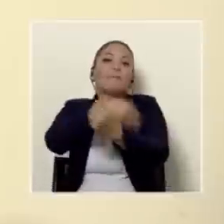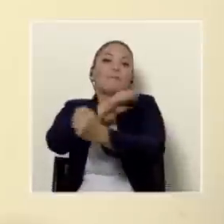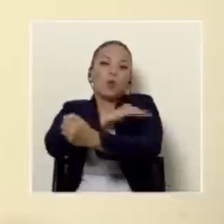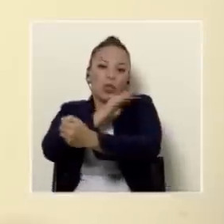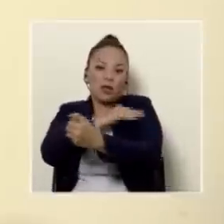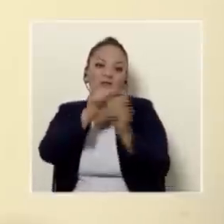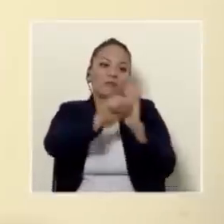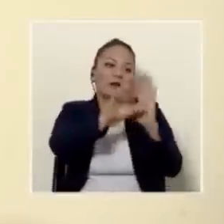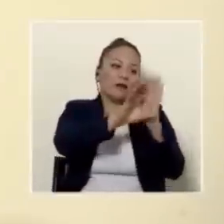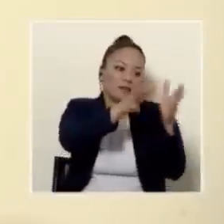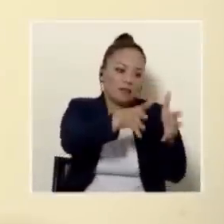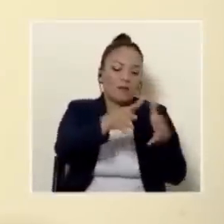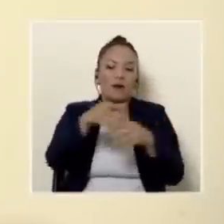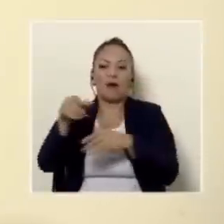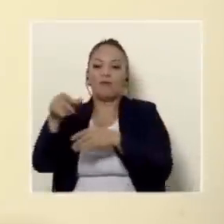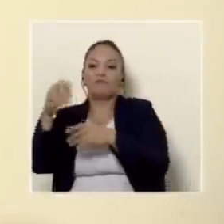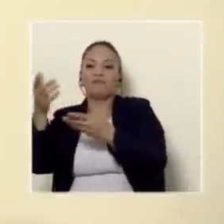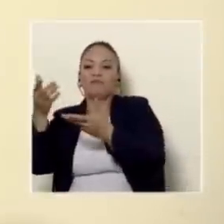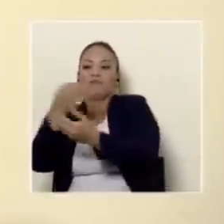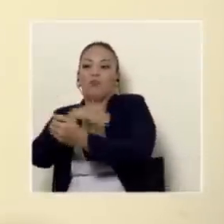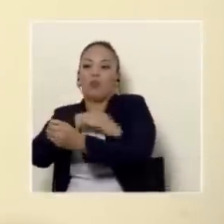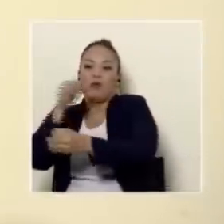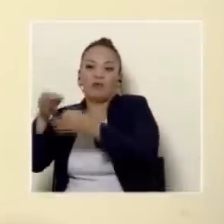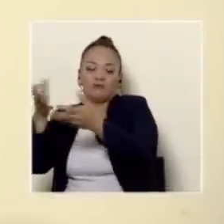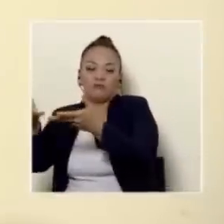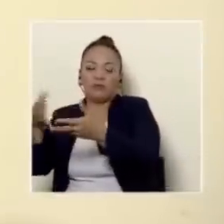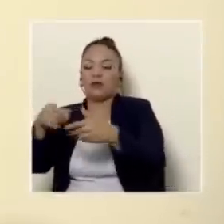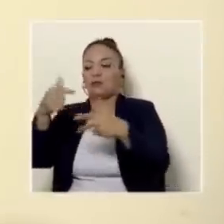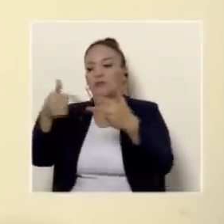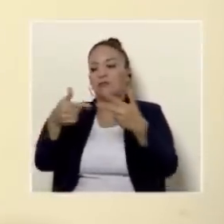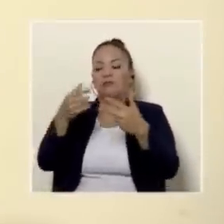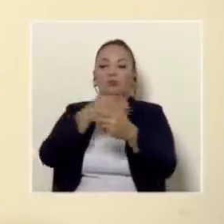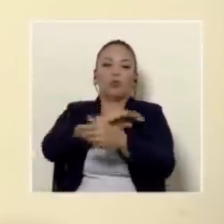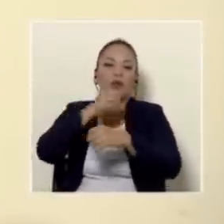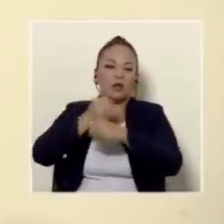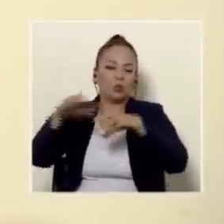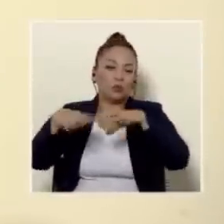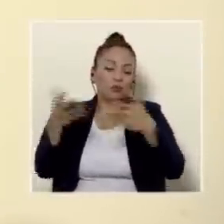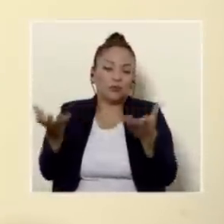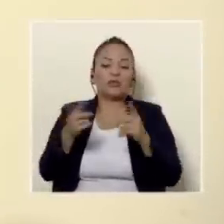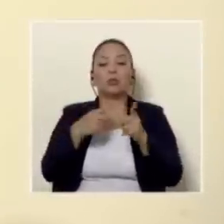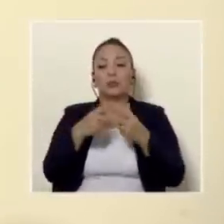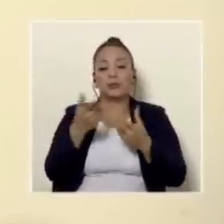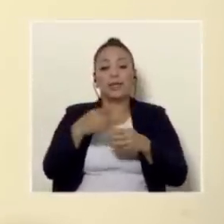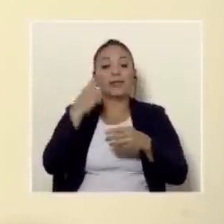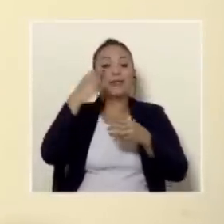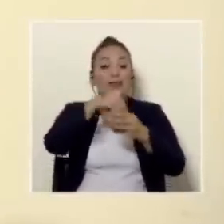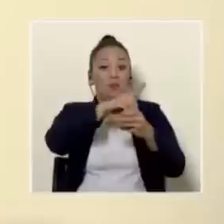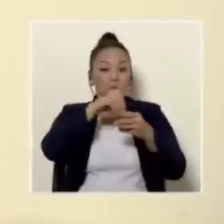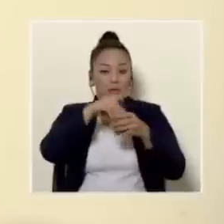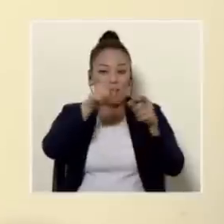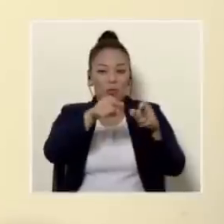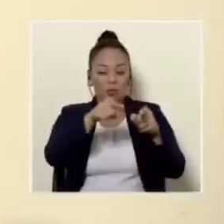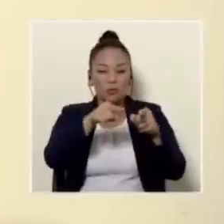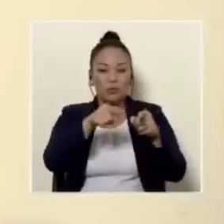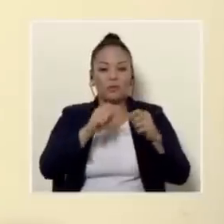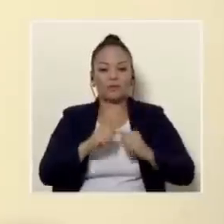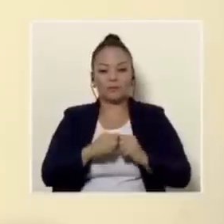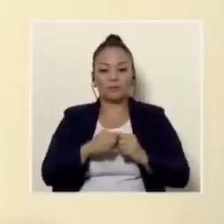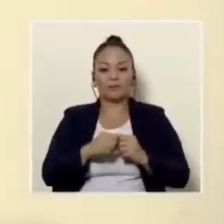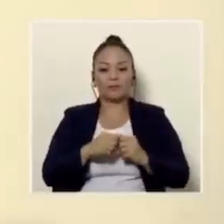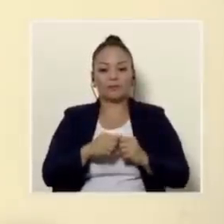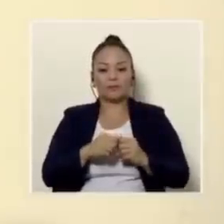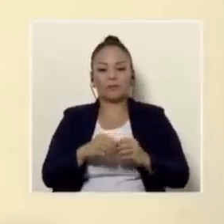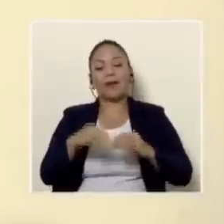de poderes, que los diputados, yo creo que todos los que estaban presentes, menos los de la